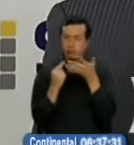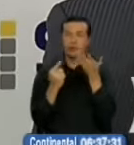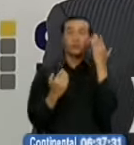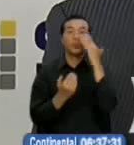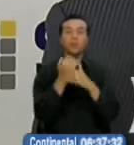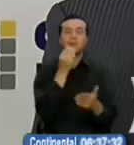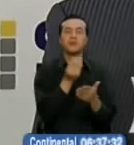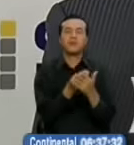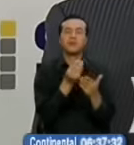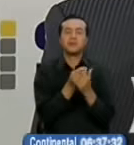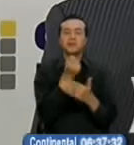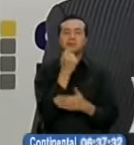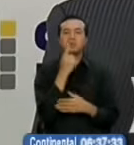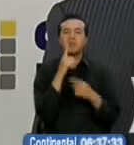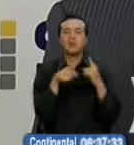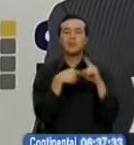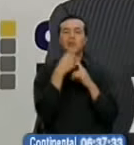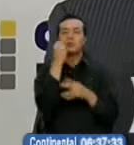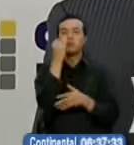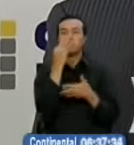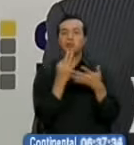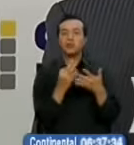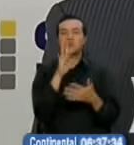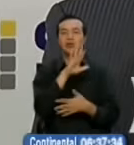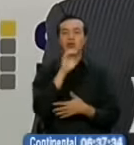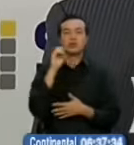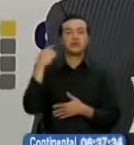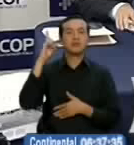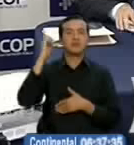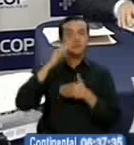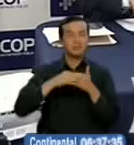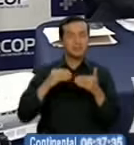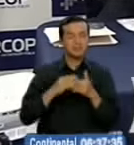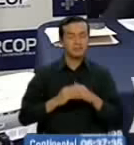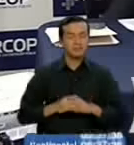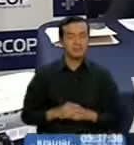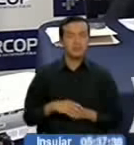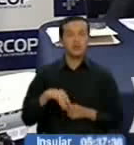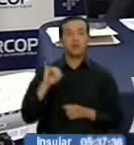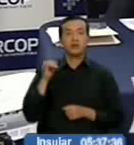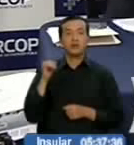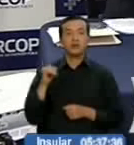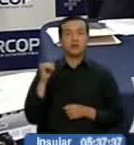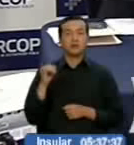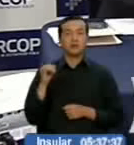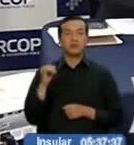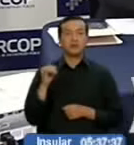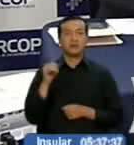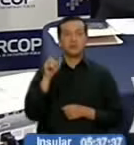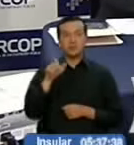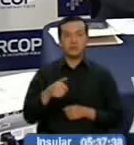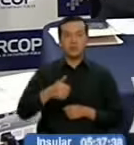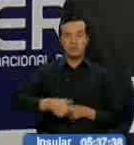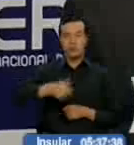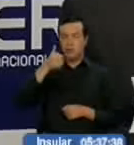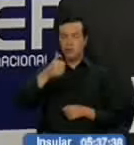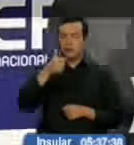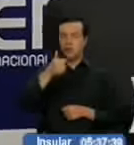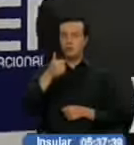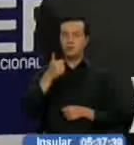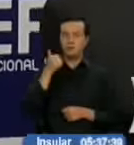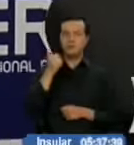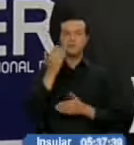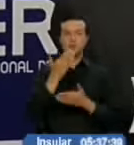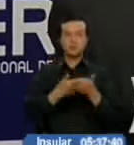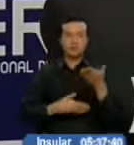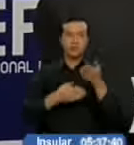nueva subasta que tendrá un presupuesto de 500 millones de dólares. Este jueves el titular de Sercove entregó la documentación de este proceso a